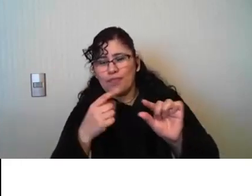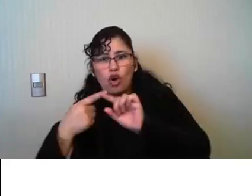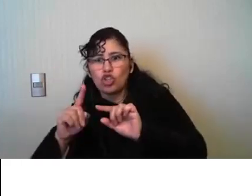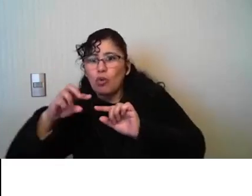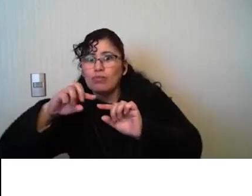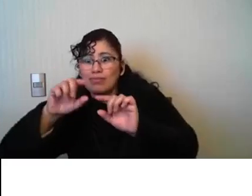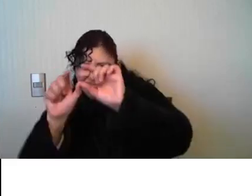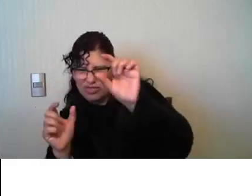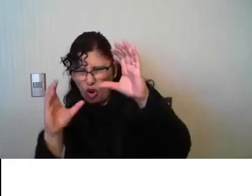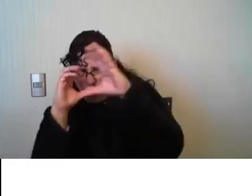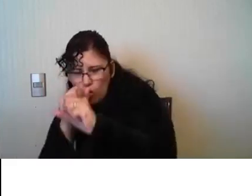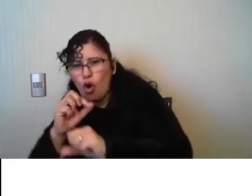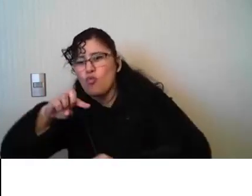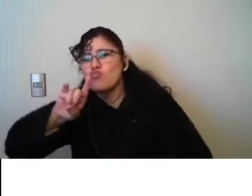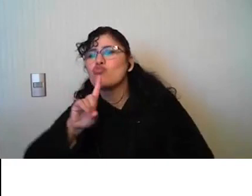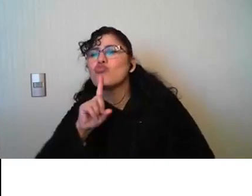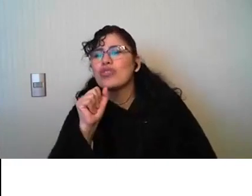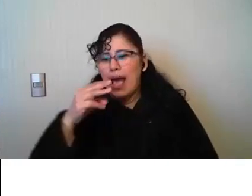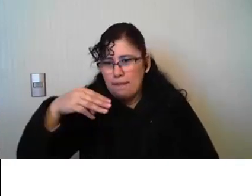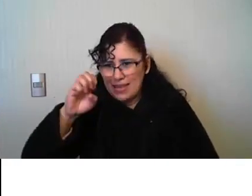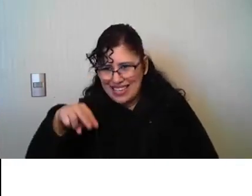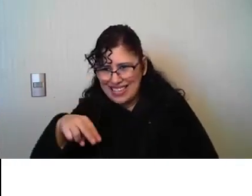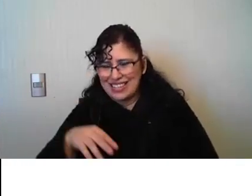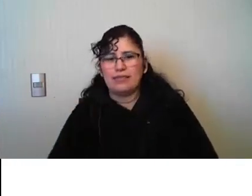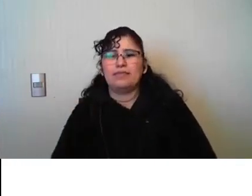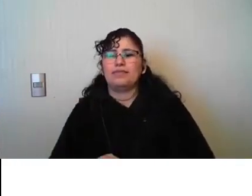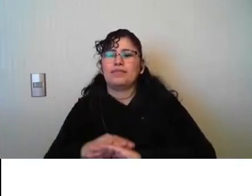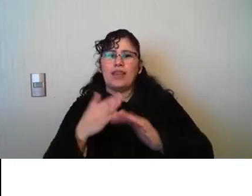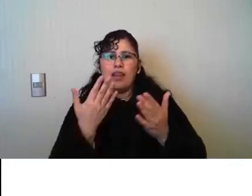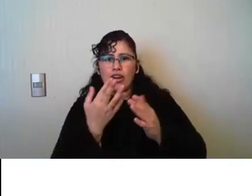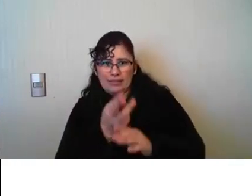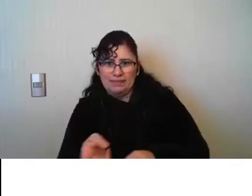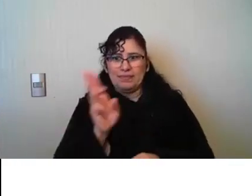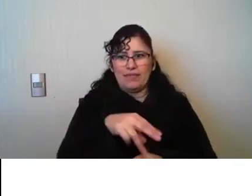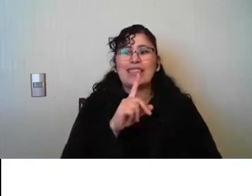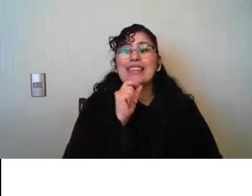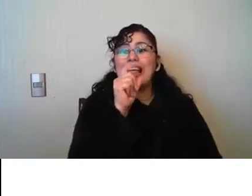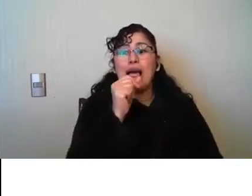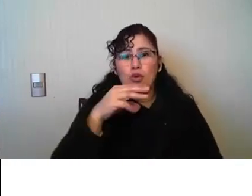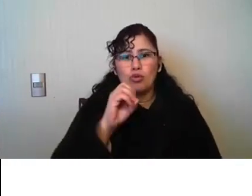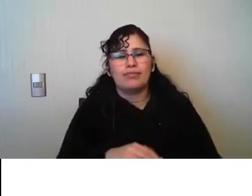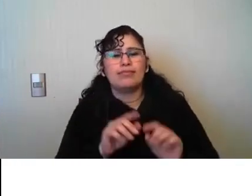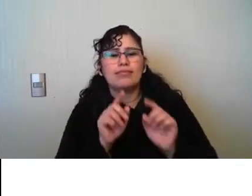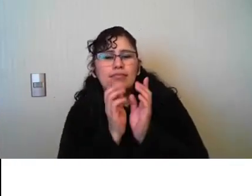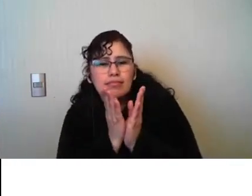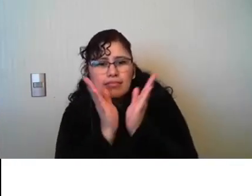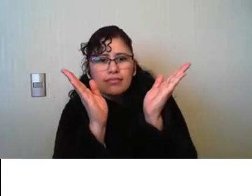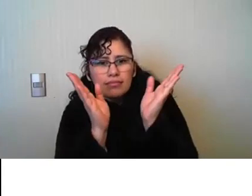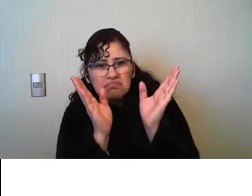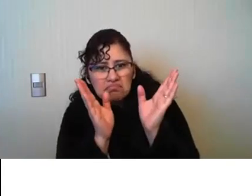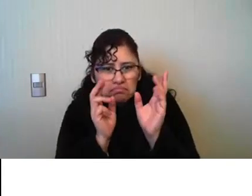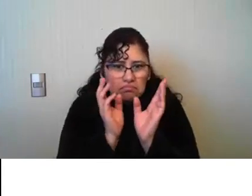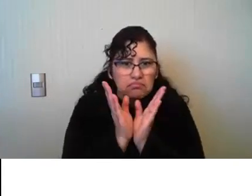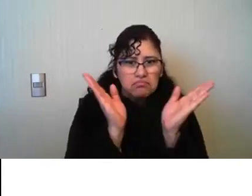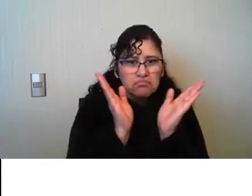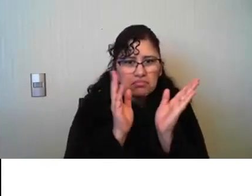lenticular. Bueno, volviendo al diencéfalo, tenemos el tálamo, y una